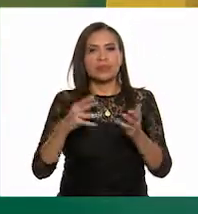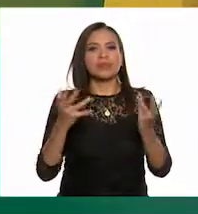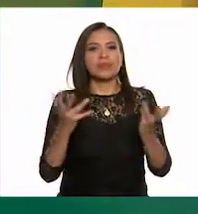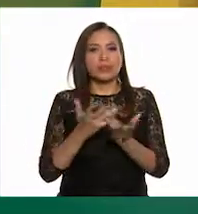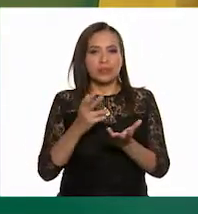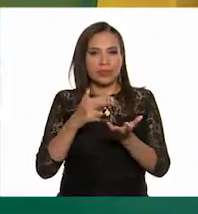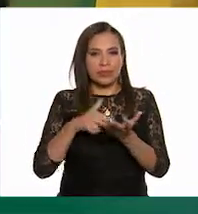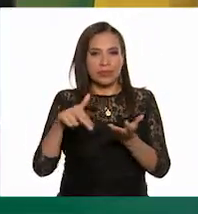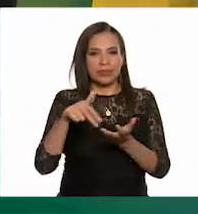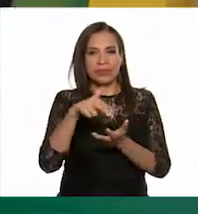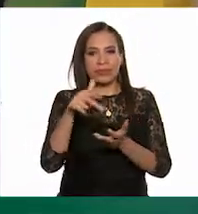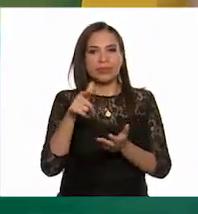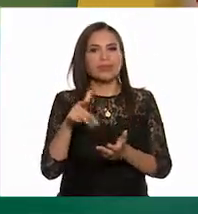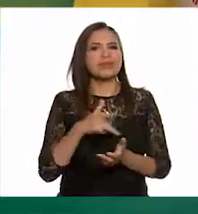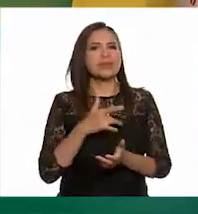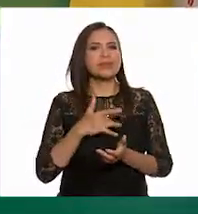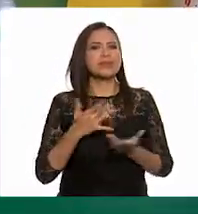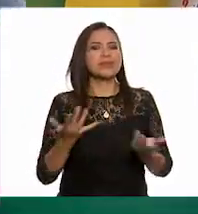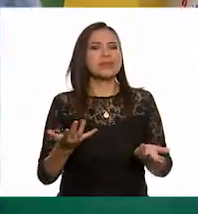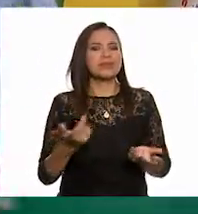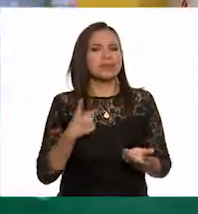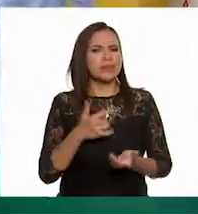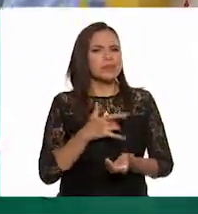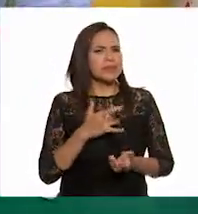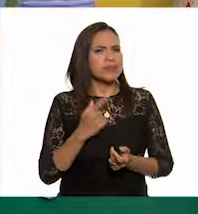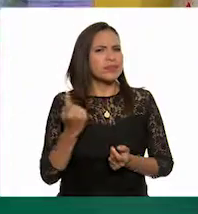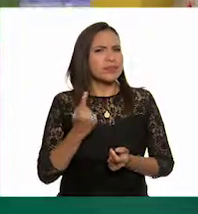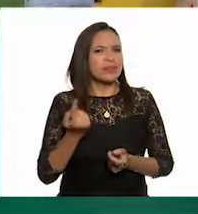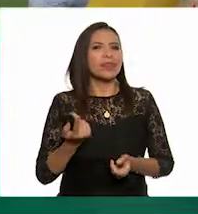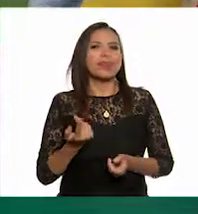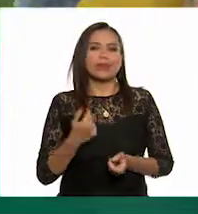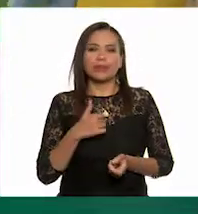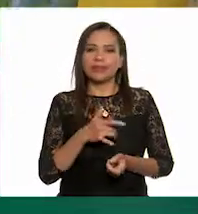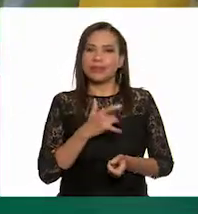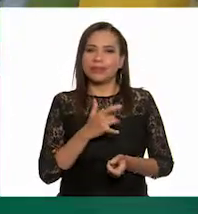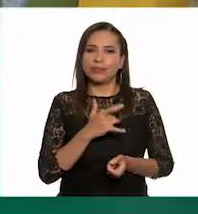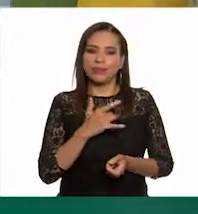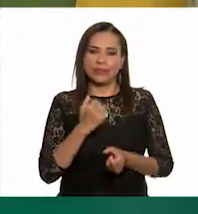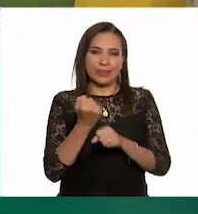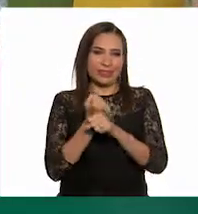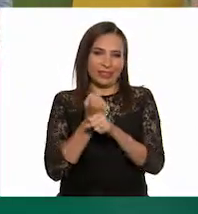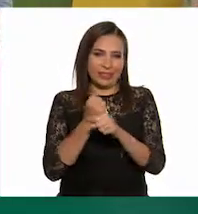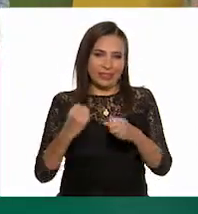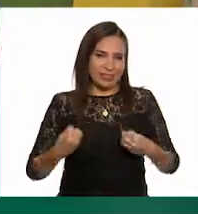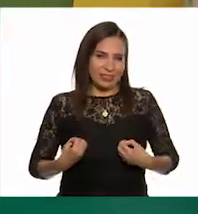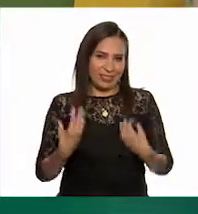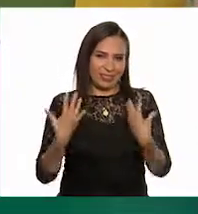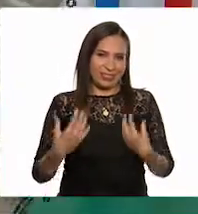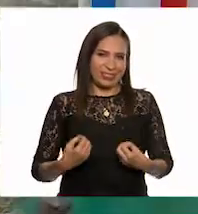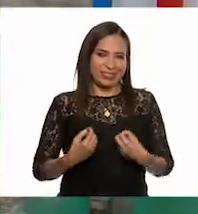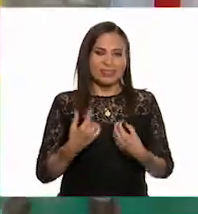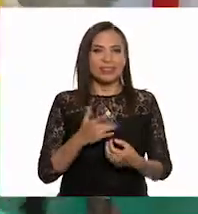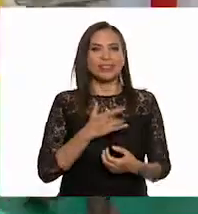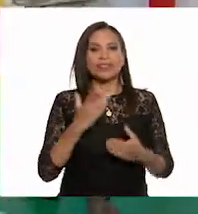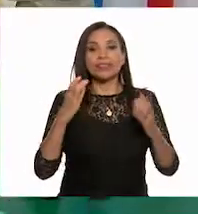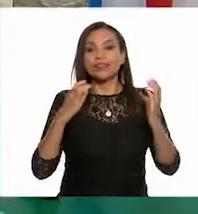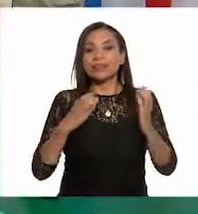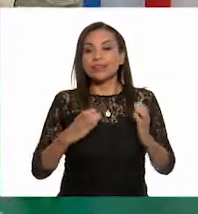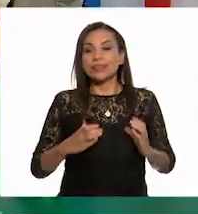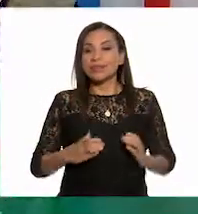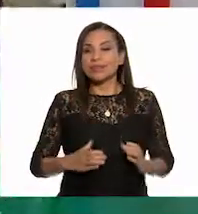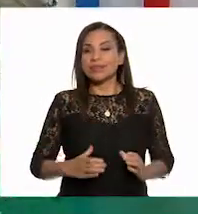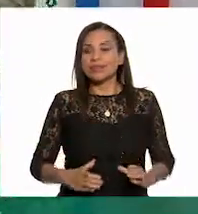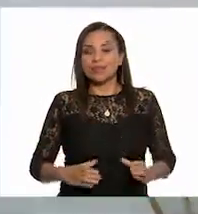pie. ¿Y qué estás sintiendo tú? ¿Yo qué siento? ¿Sí? Ay, pues siento la sangre corre por mis venas y siento que mi cuerpo se